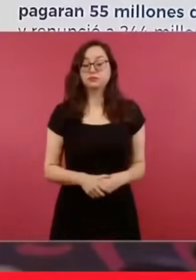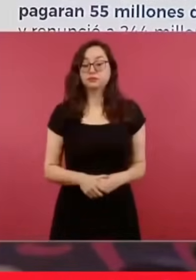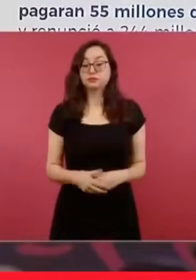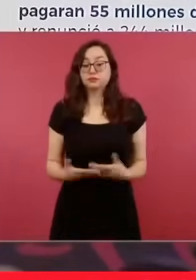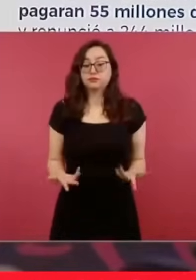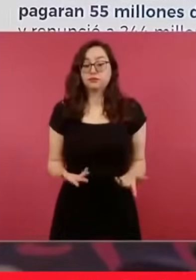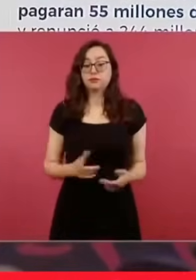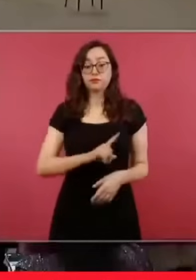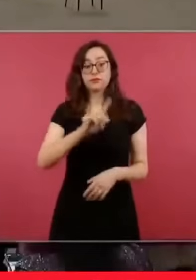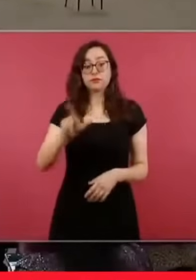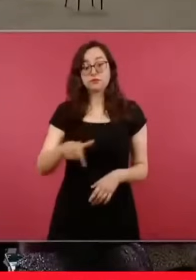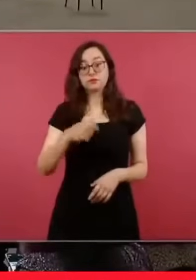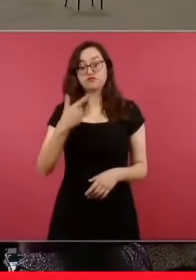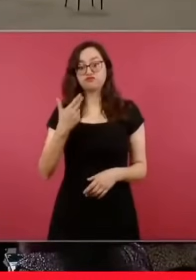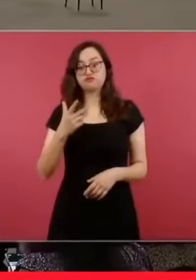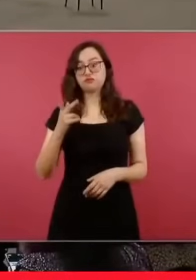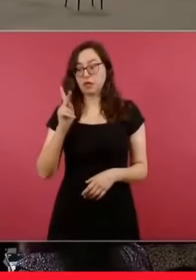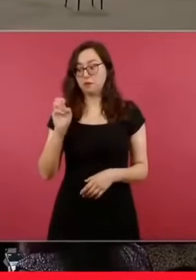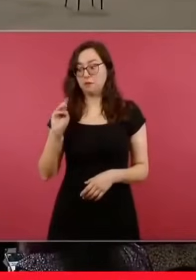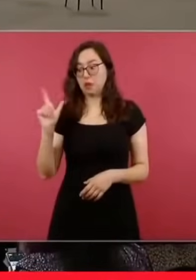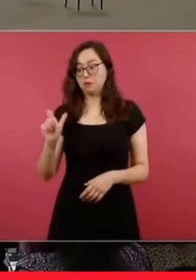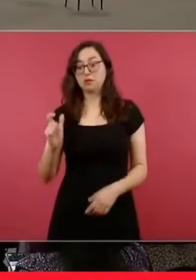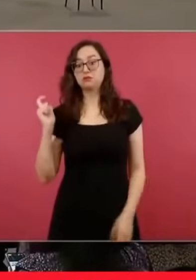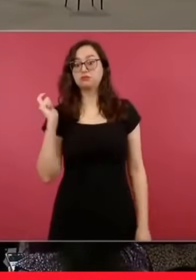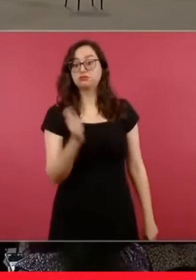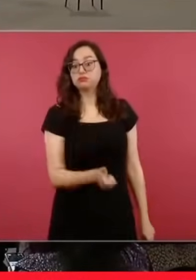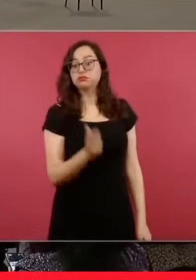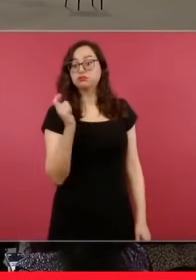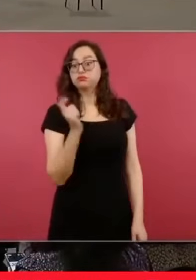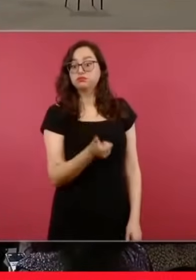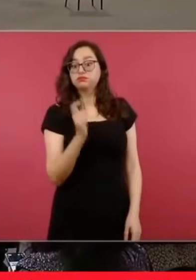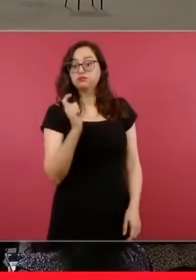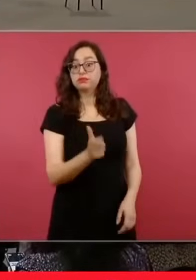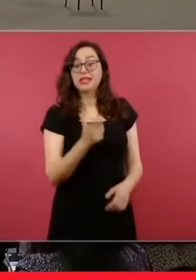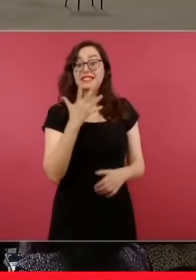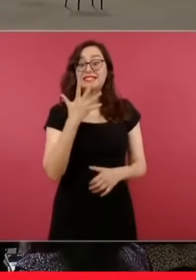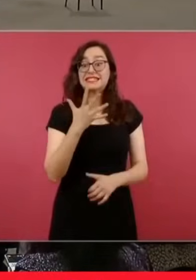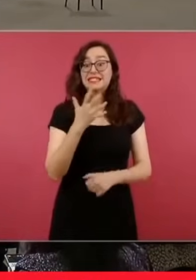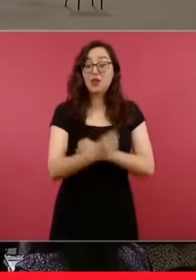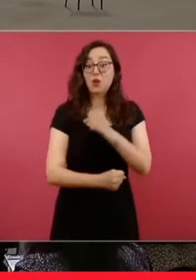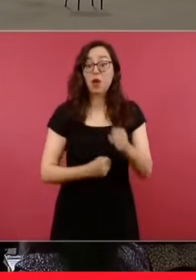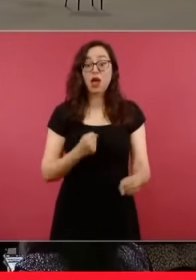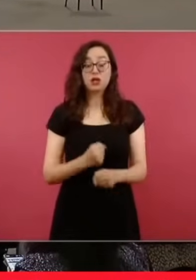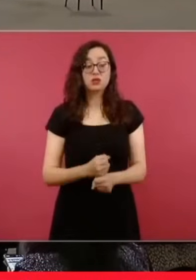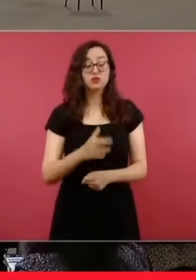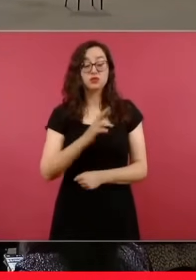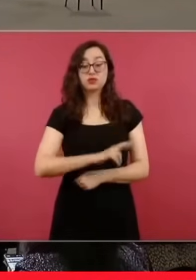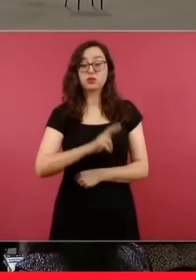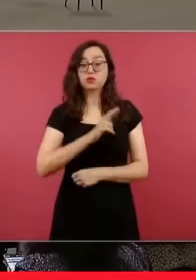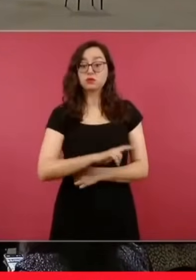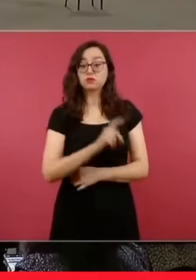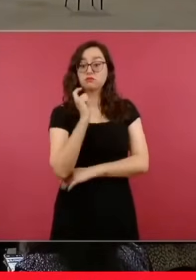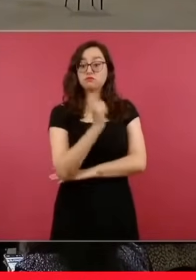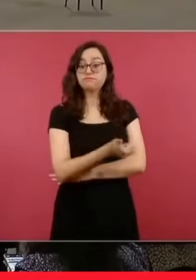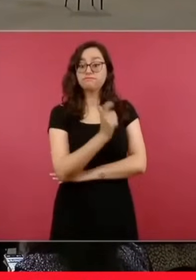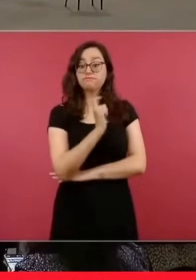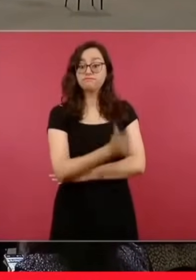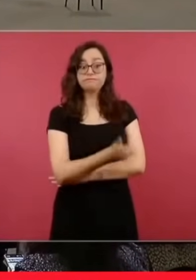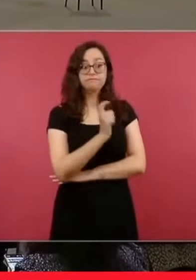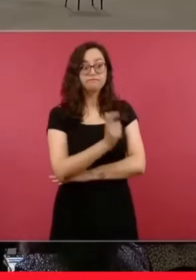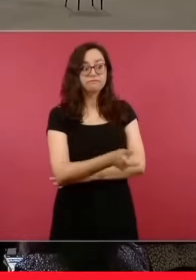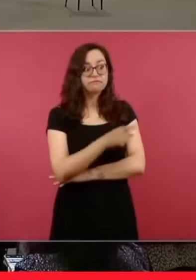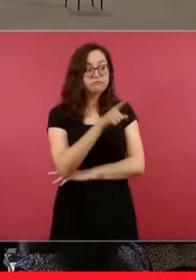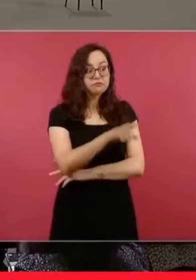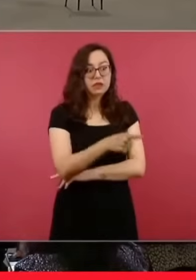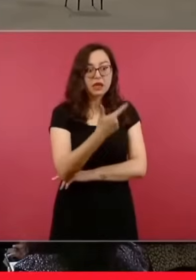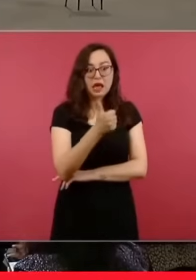un particular y durante 5 años se le pagó a esa empresa sin transportar absolutamente